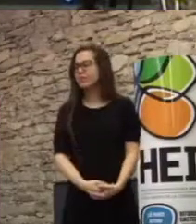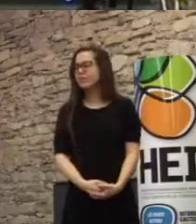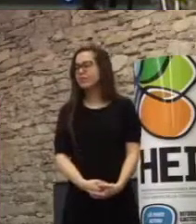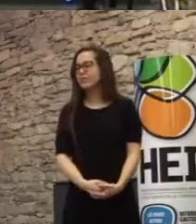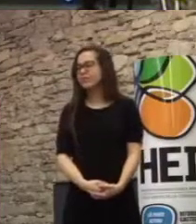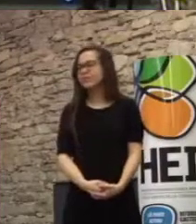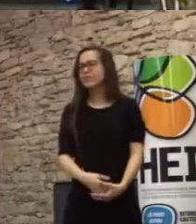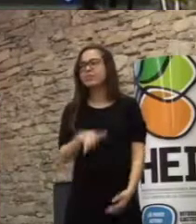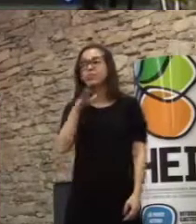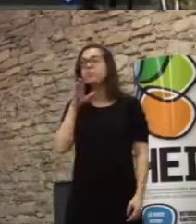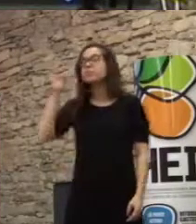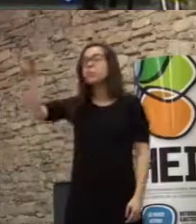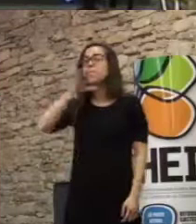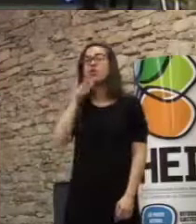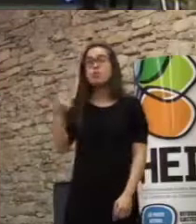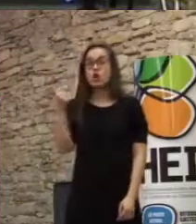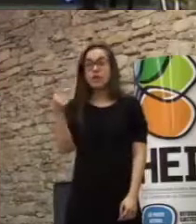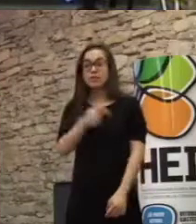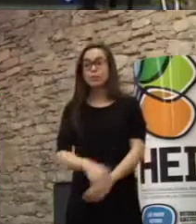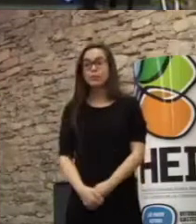porque es nativa no más